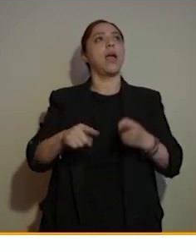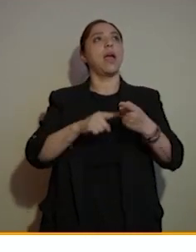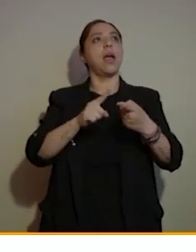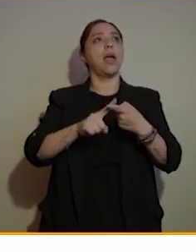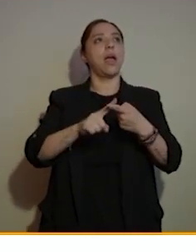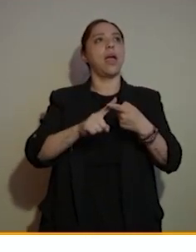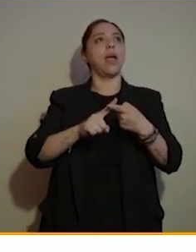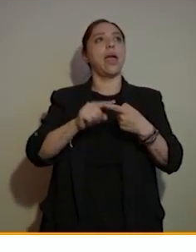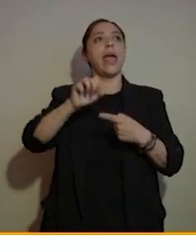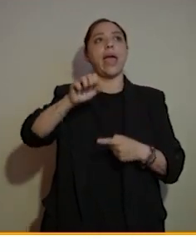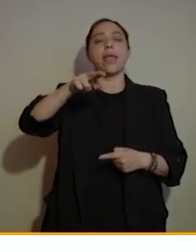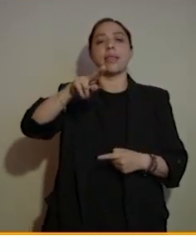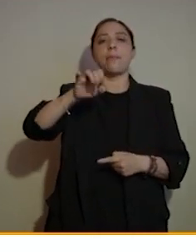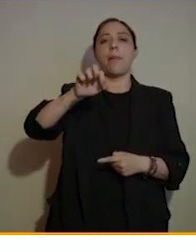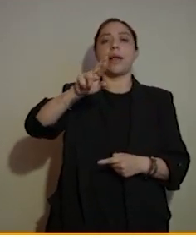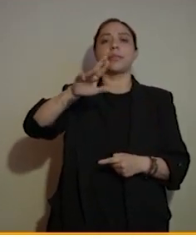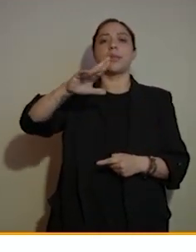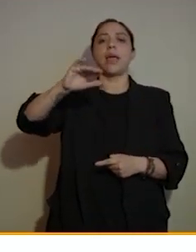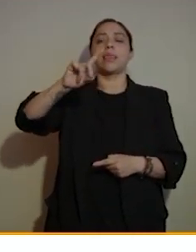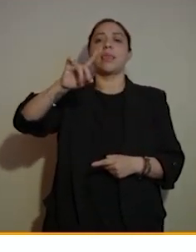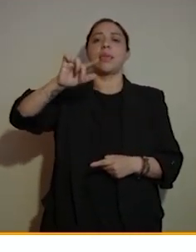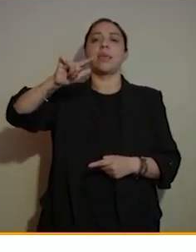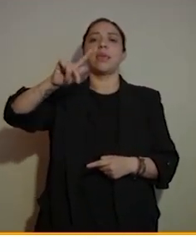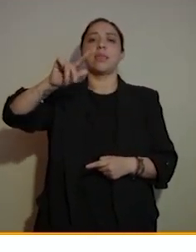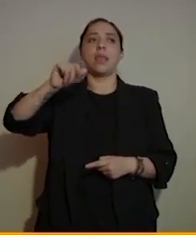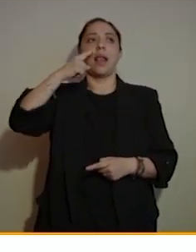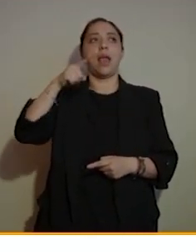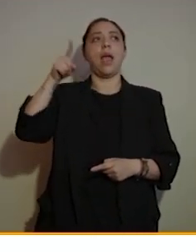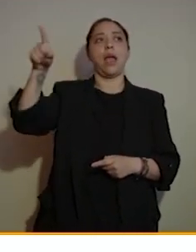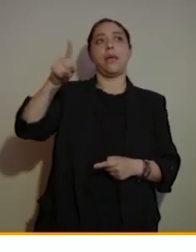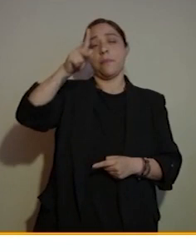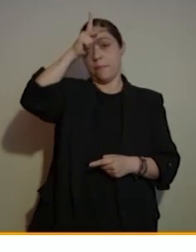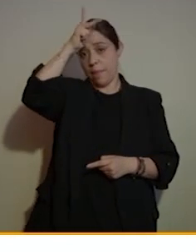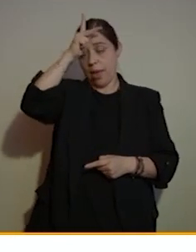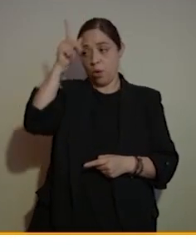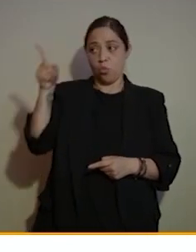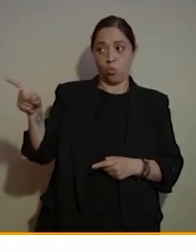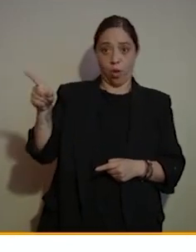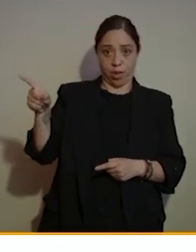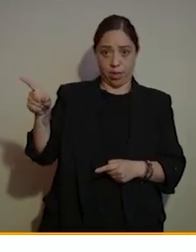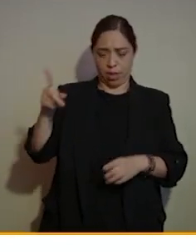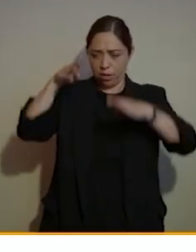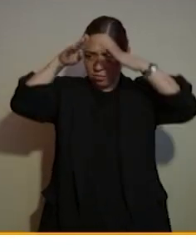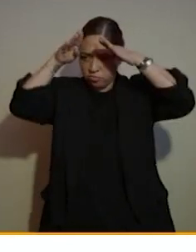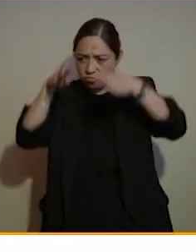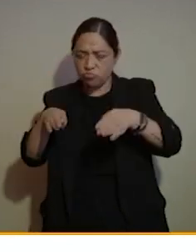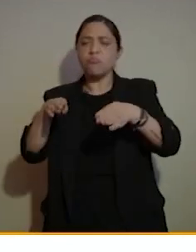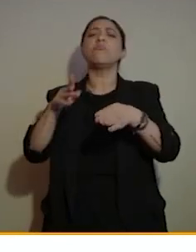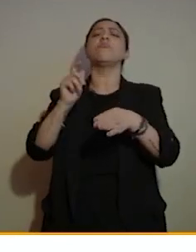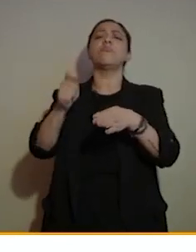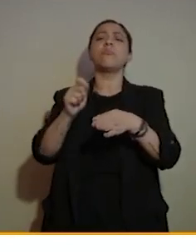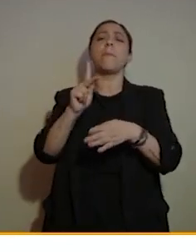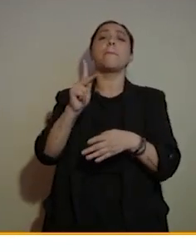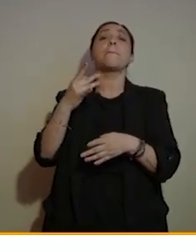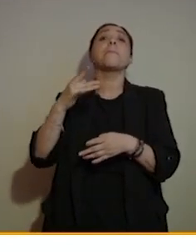del PNUD y que se enfoca en debida diligencia específicamente para las